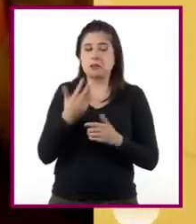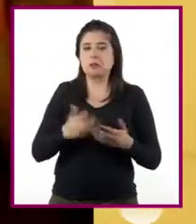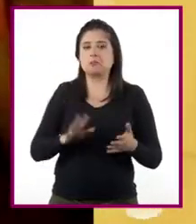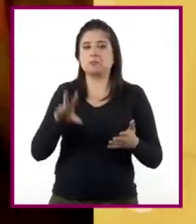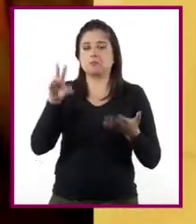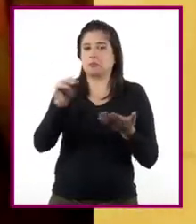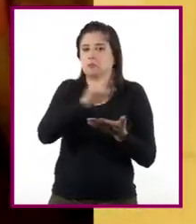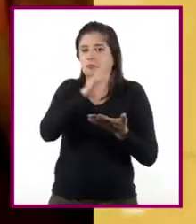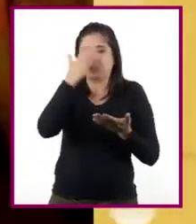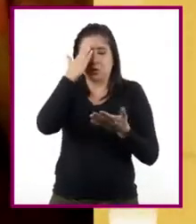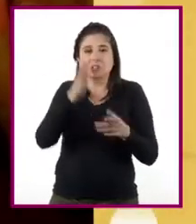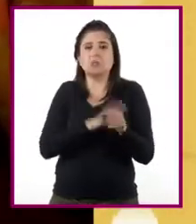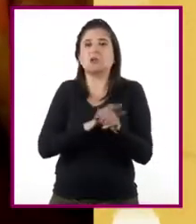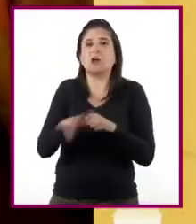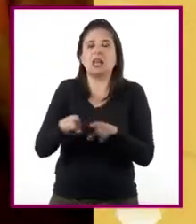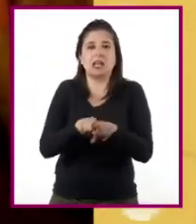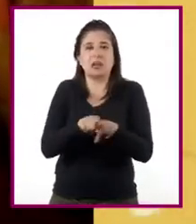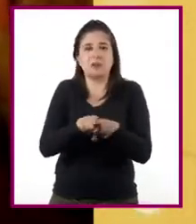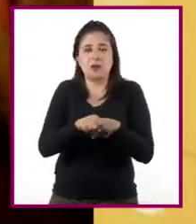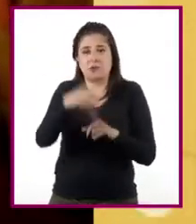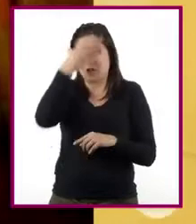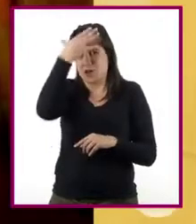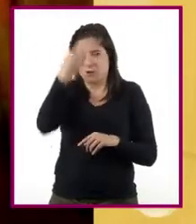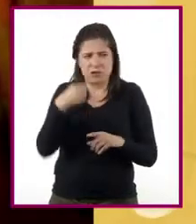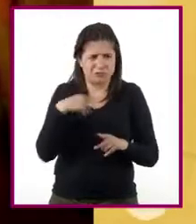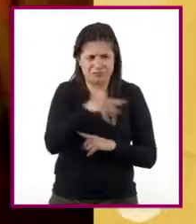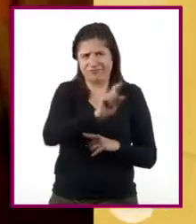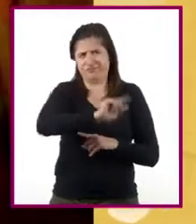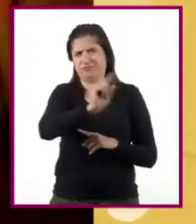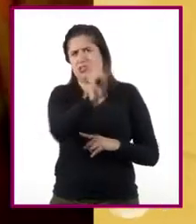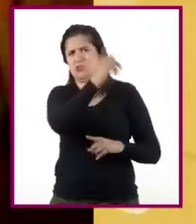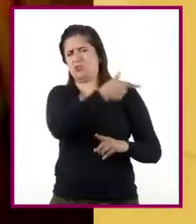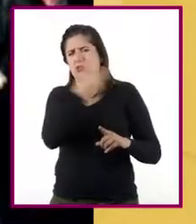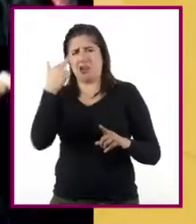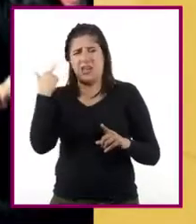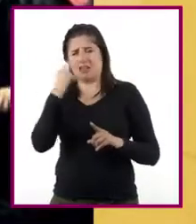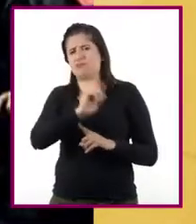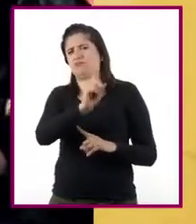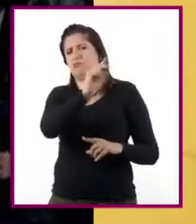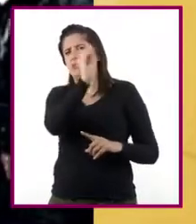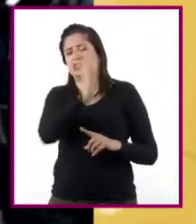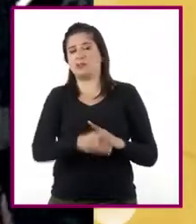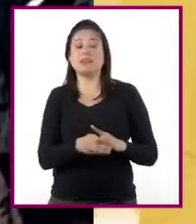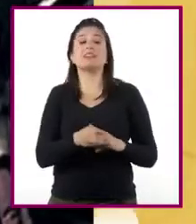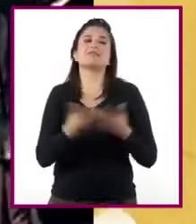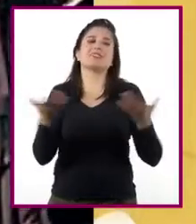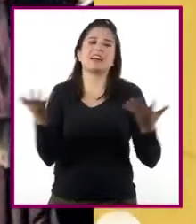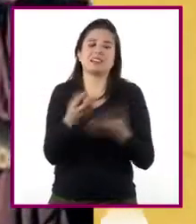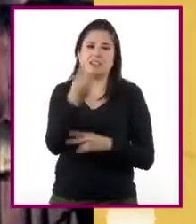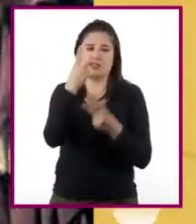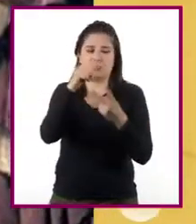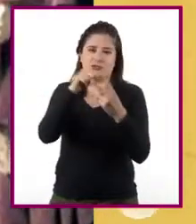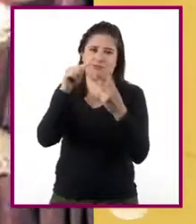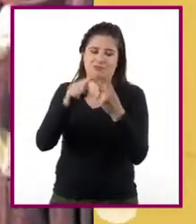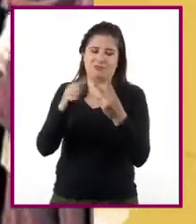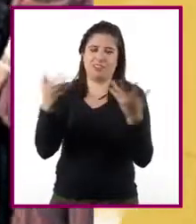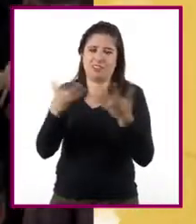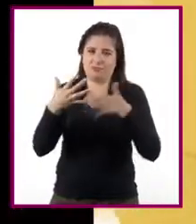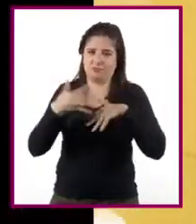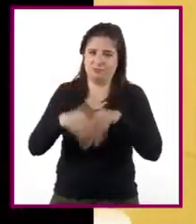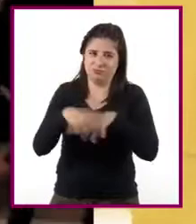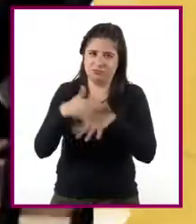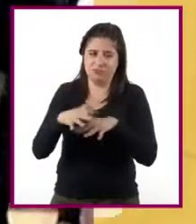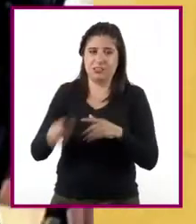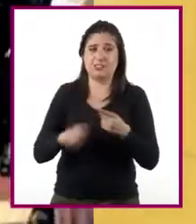la autoridad del hermano de Napoleón y por lo tanto se realizan dos movimientos. Uno de ellos